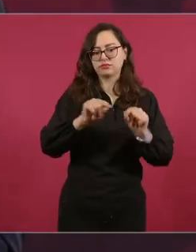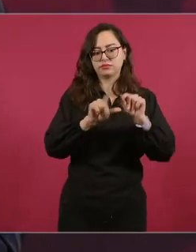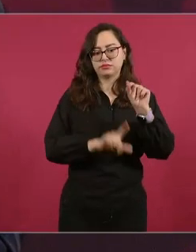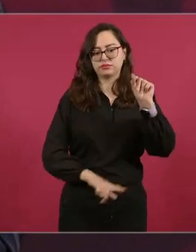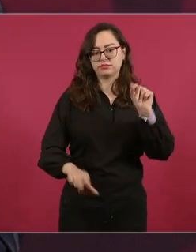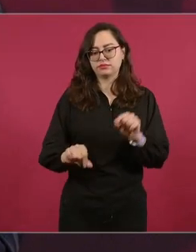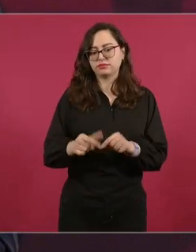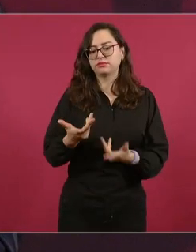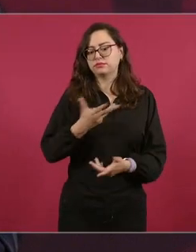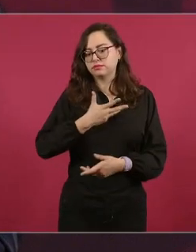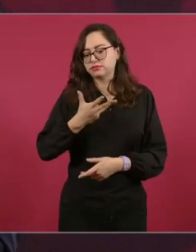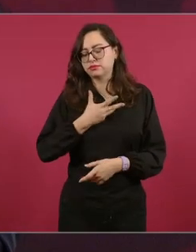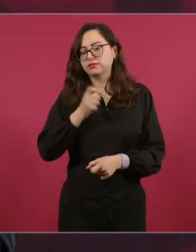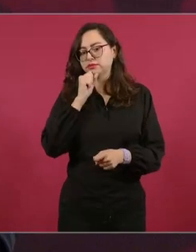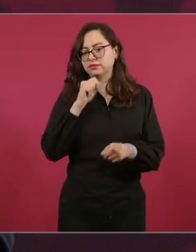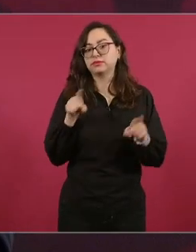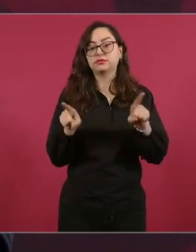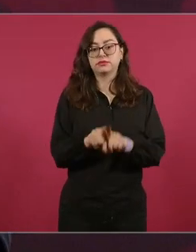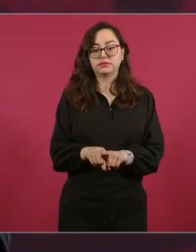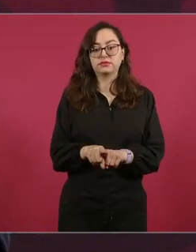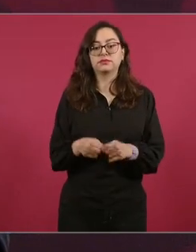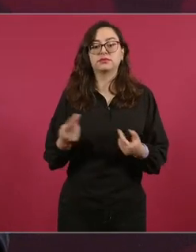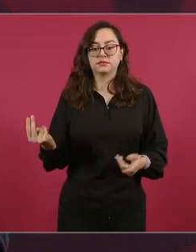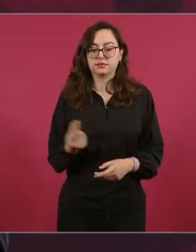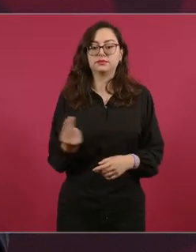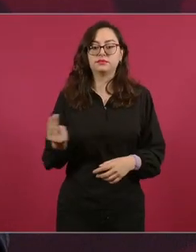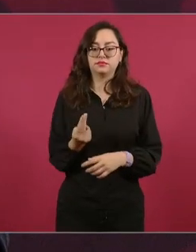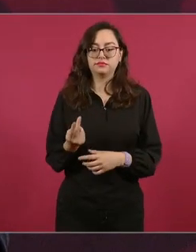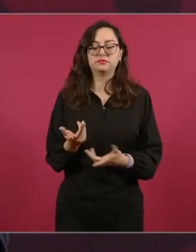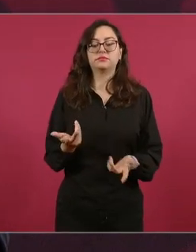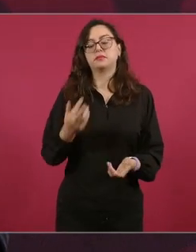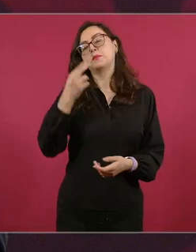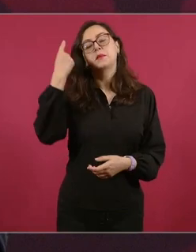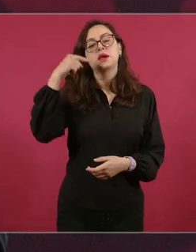marítima. Ahora hay muchos problemas